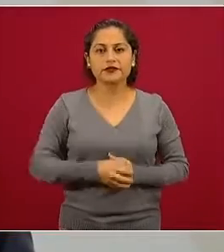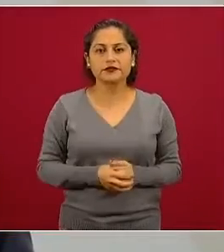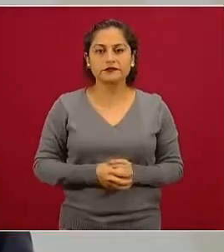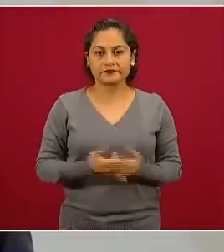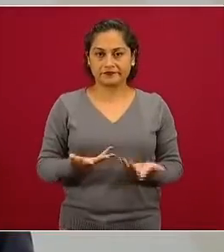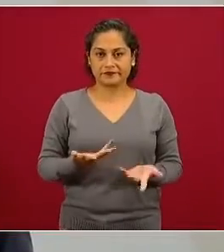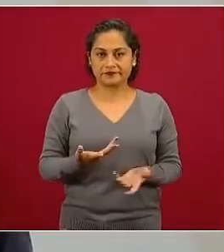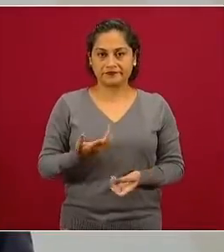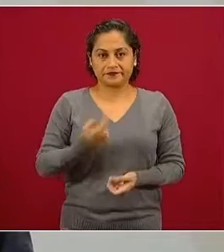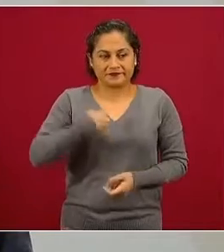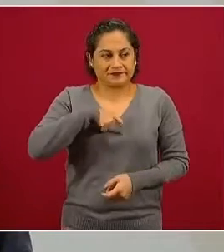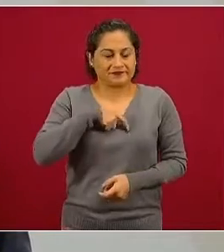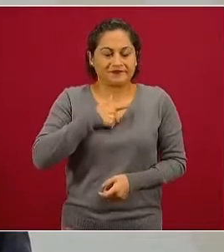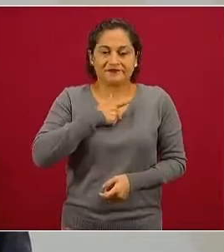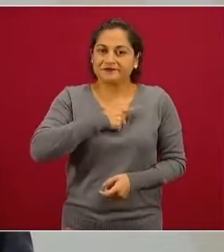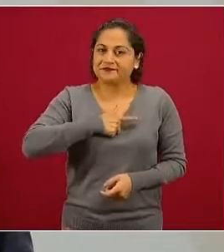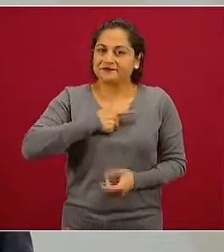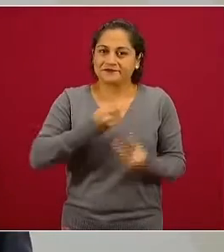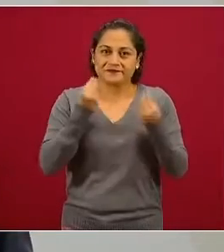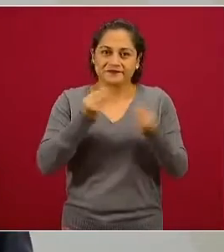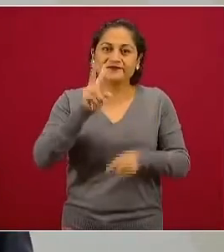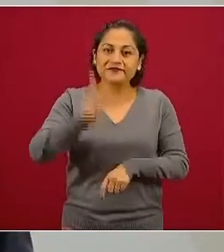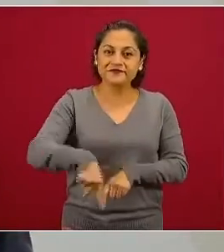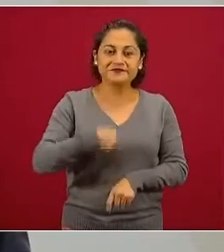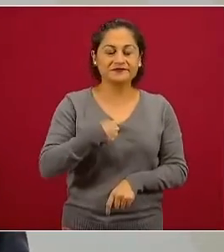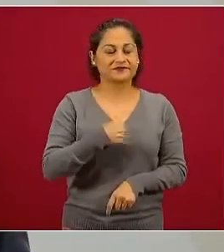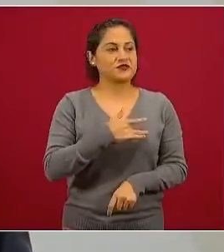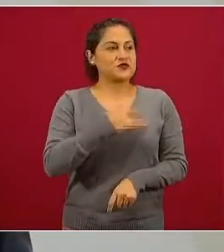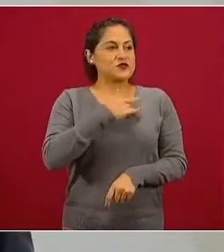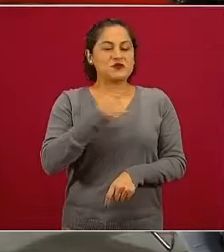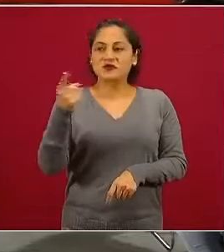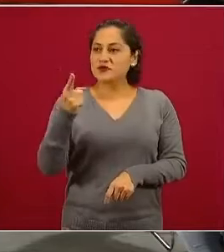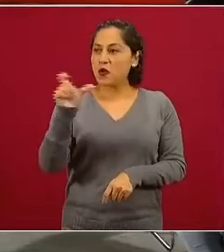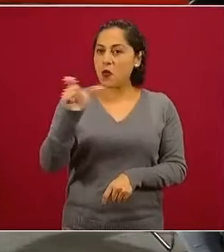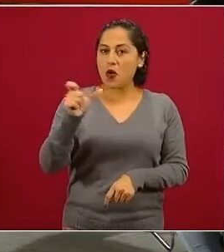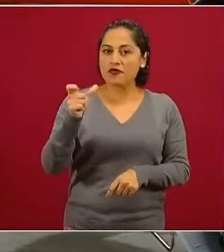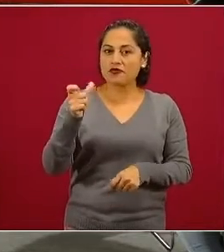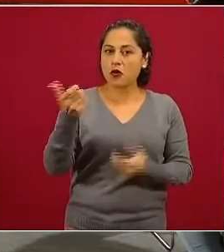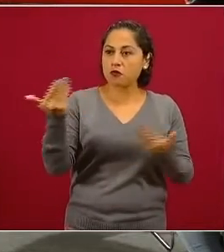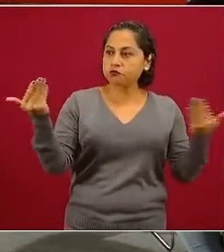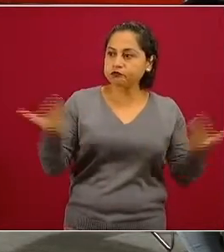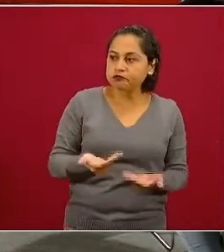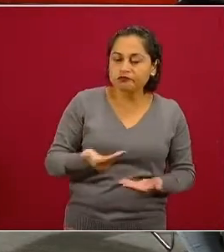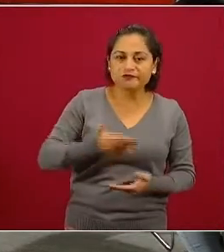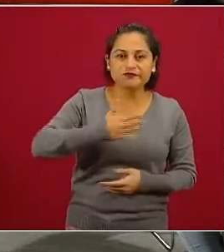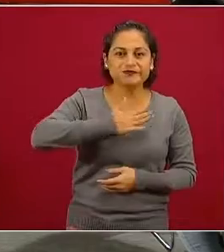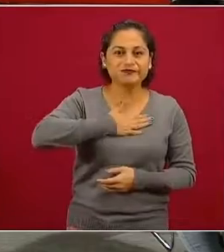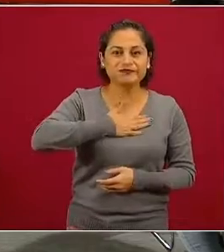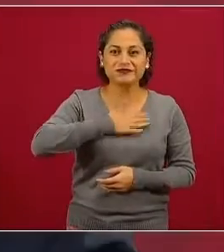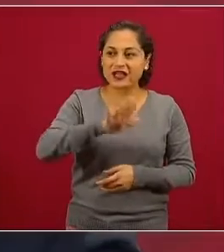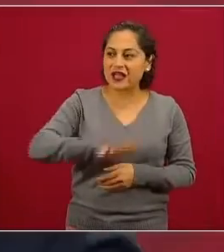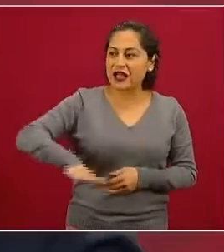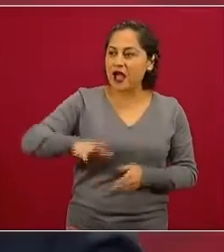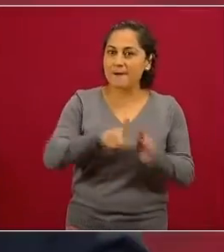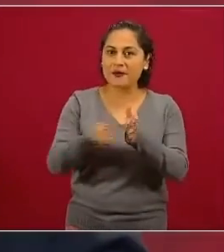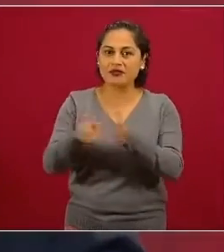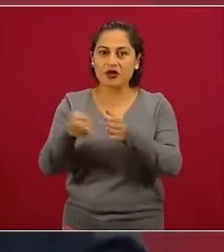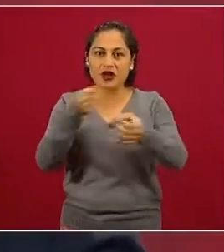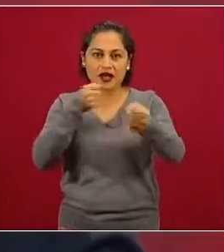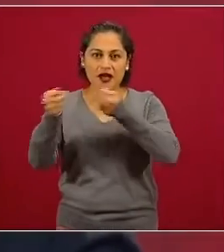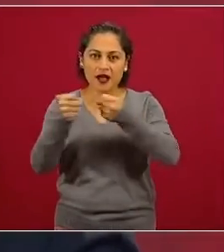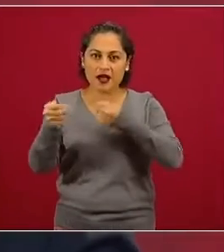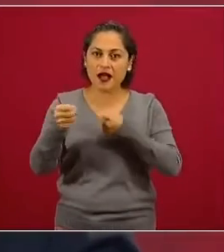el mundo. Por tanto, muchísimas gracias por el tiempo, la hospitalidad